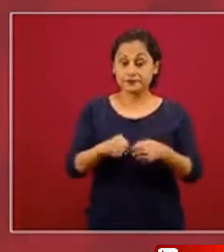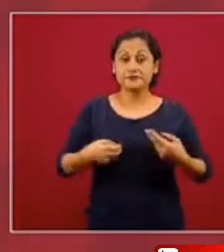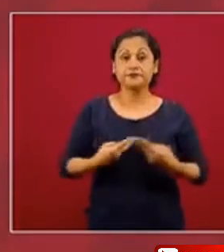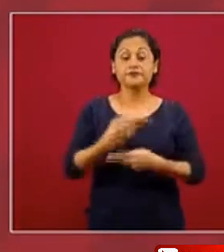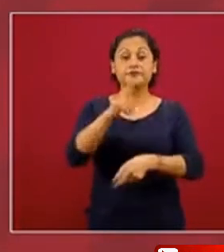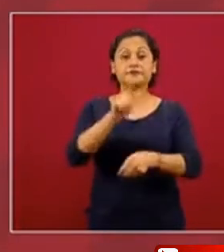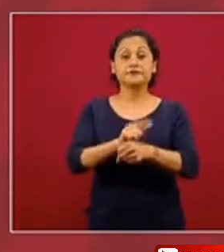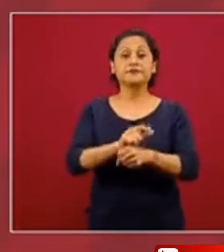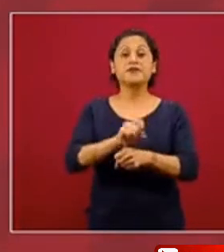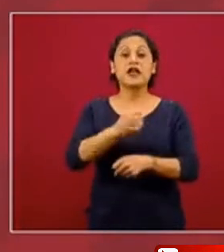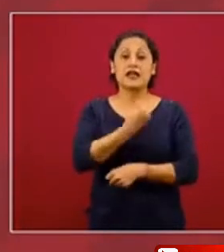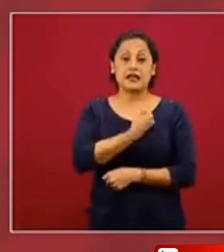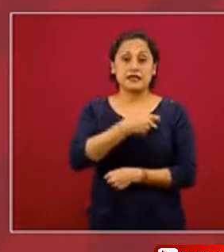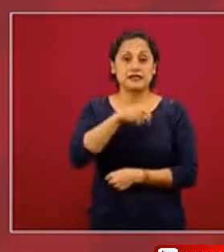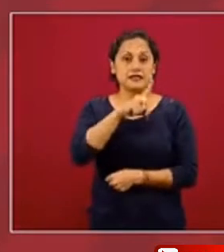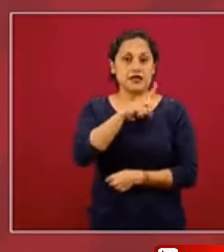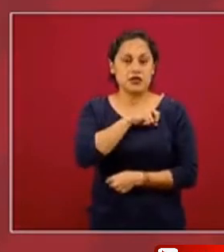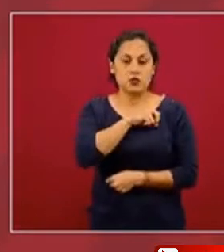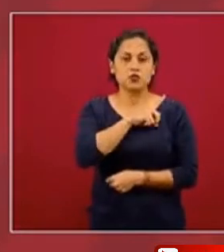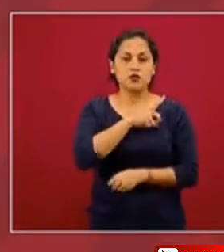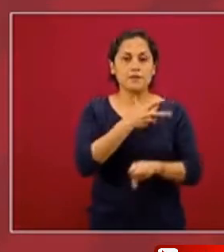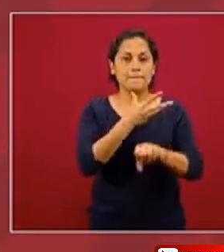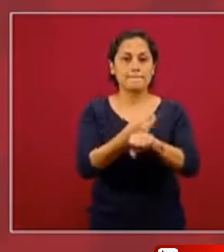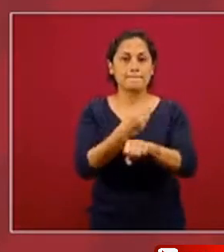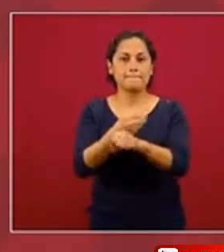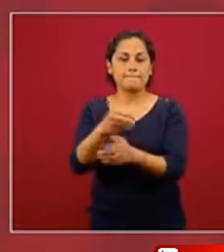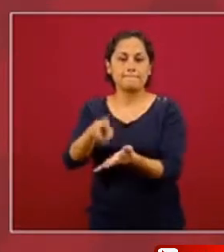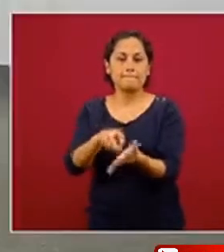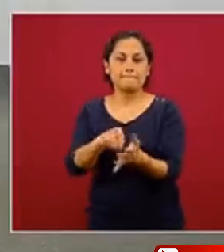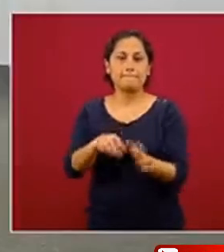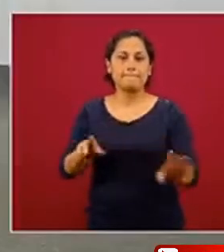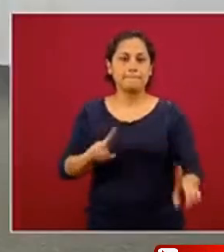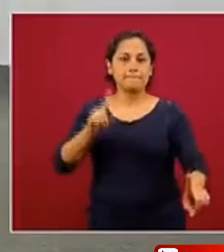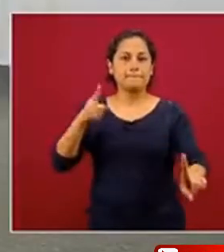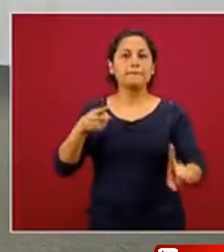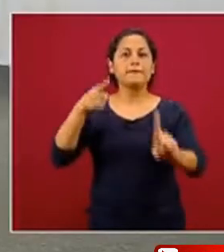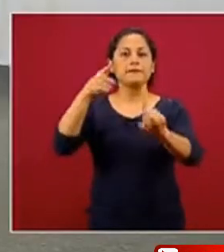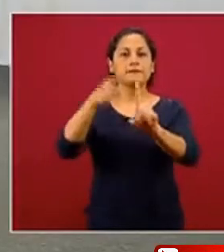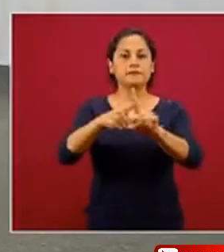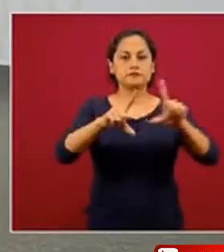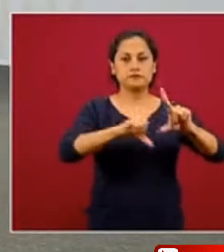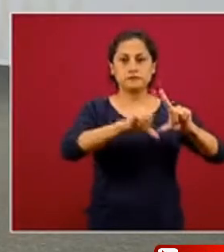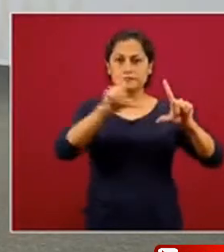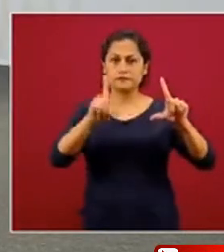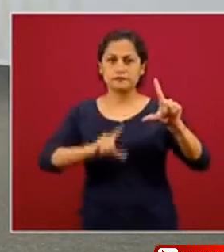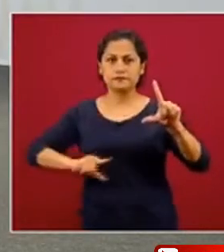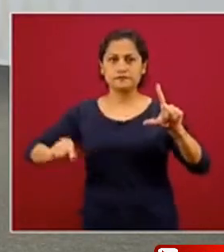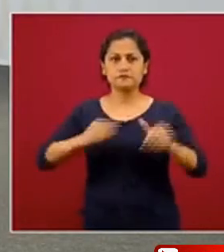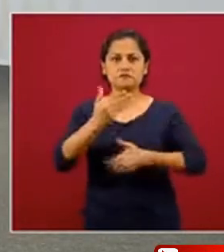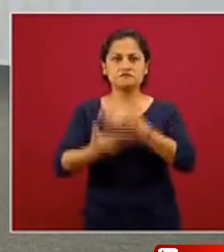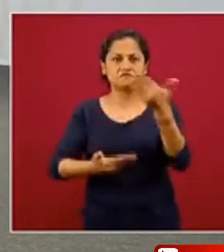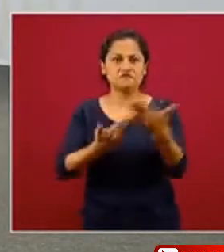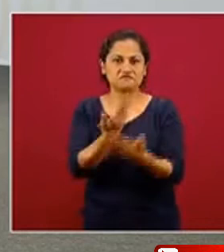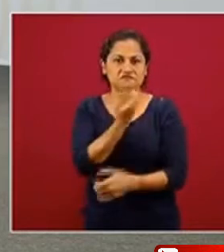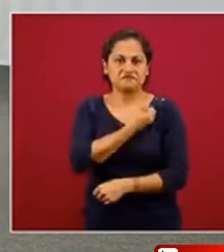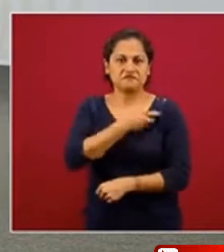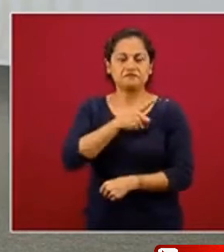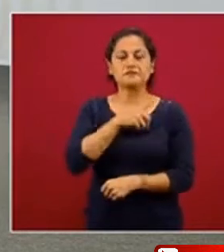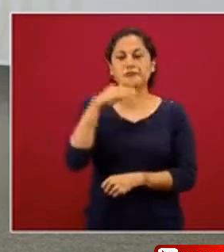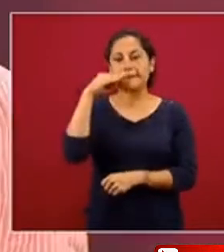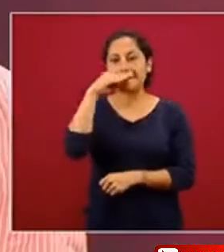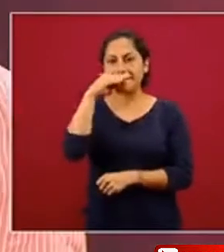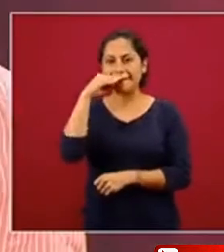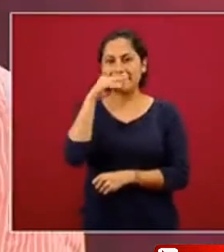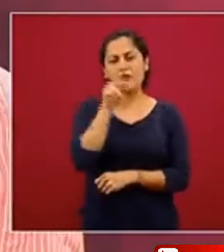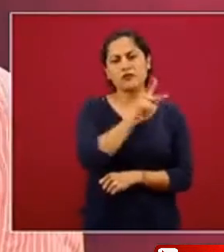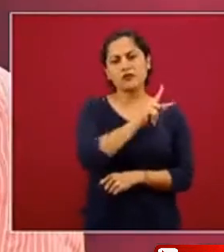pretende es llegar a un sistema de cobertura universal, gratuito, para que toda la población pueda